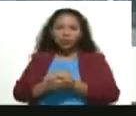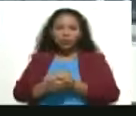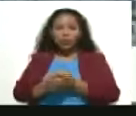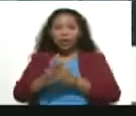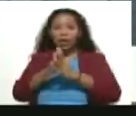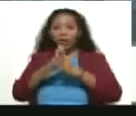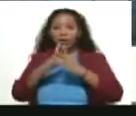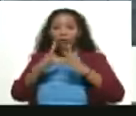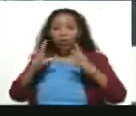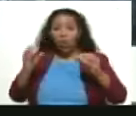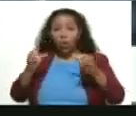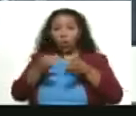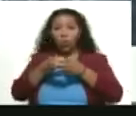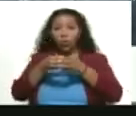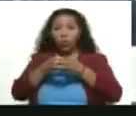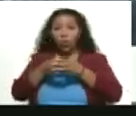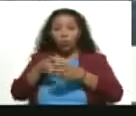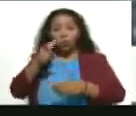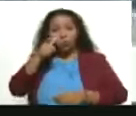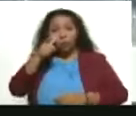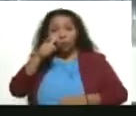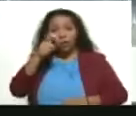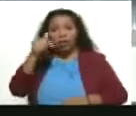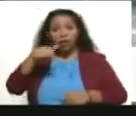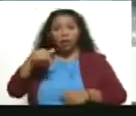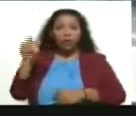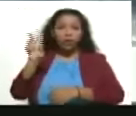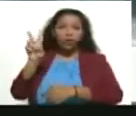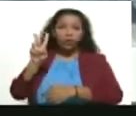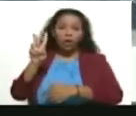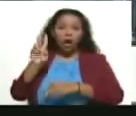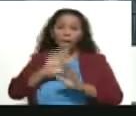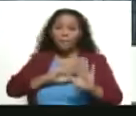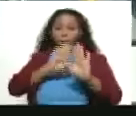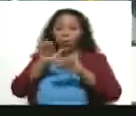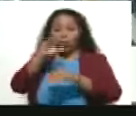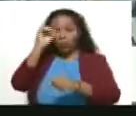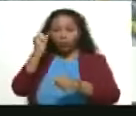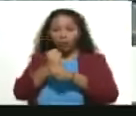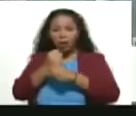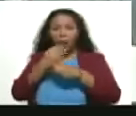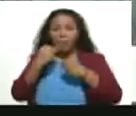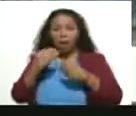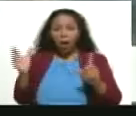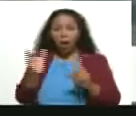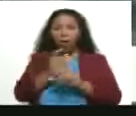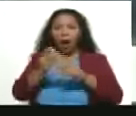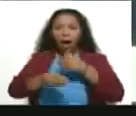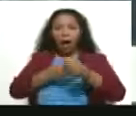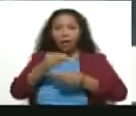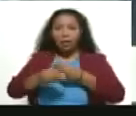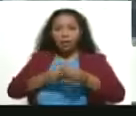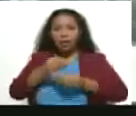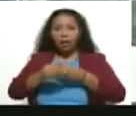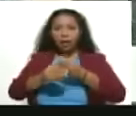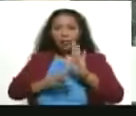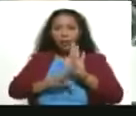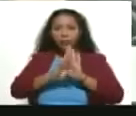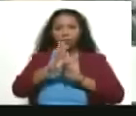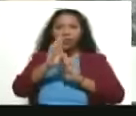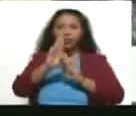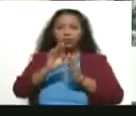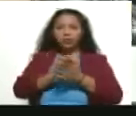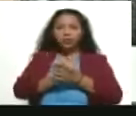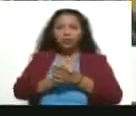órganos de seguridad ciudadana que han estado aportando trabajo, bueno, para el logro de este objetivo, que ha sido